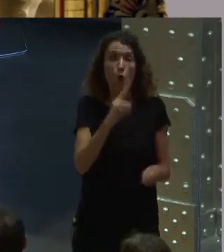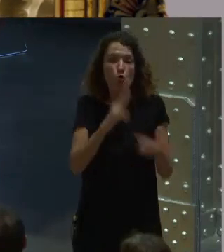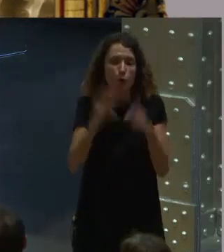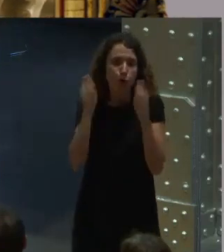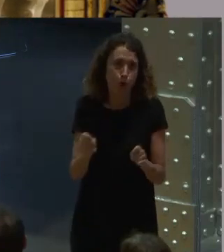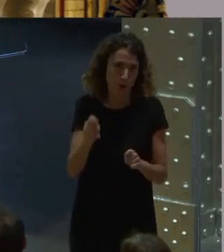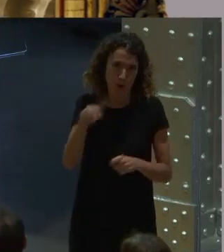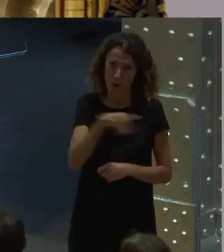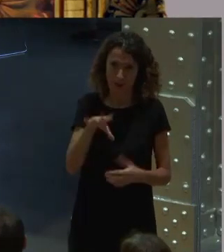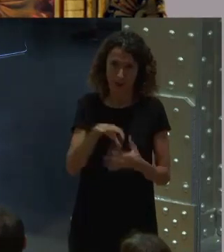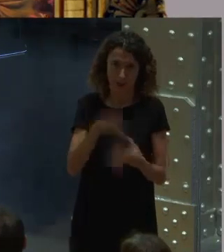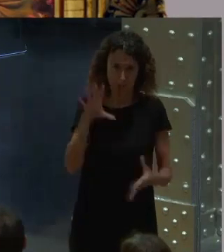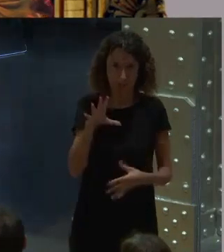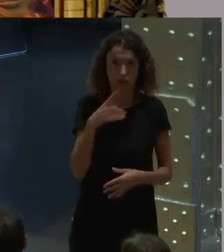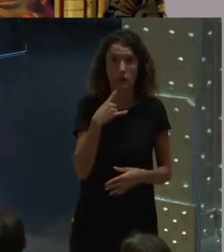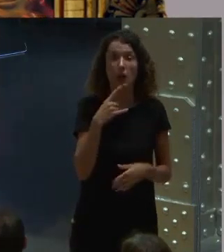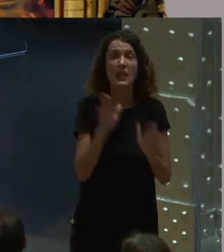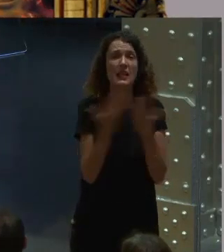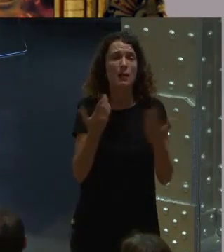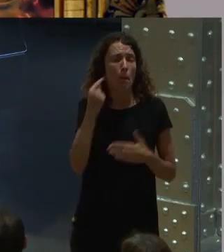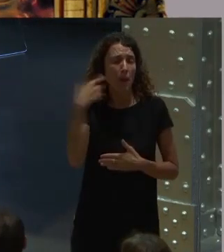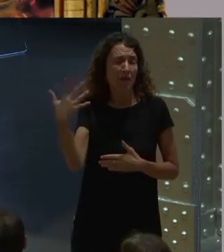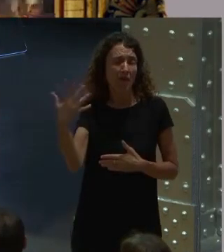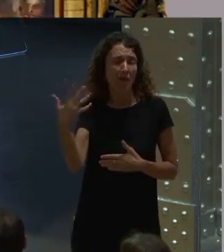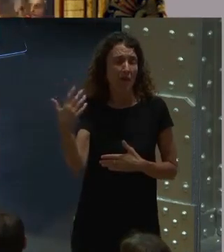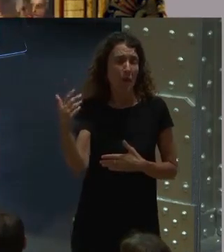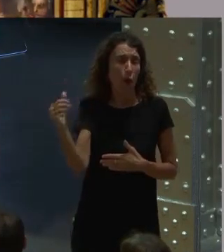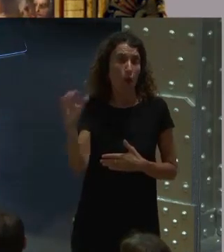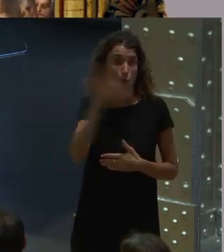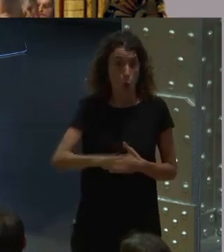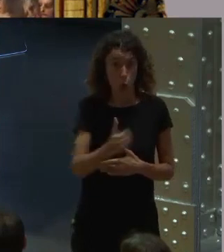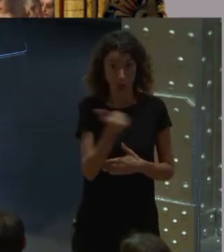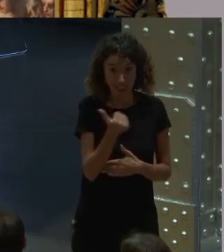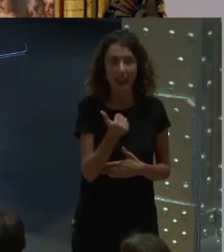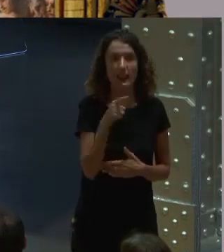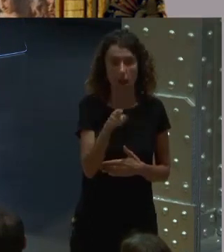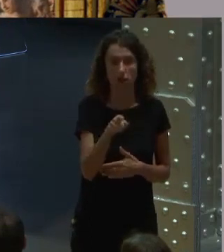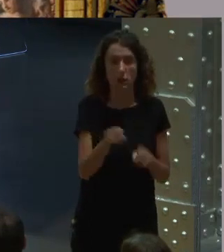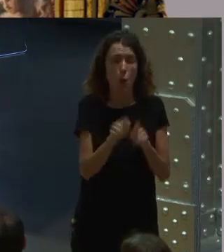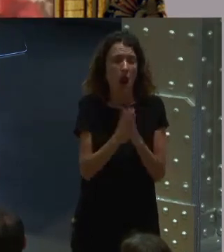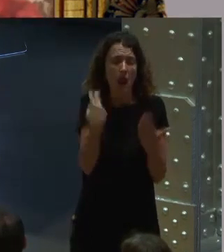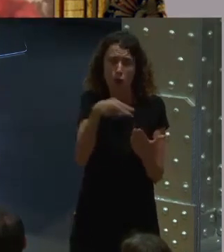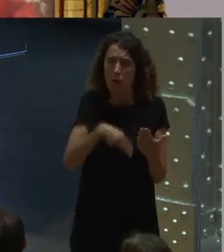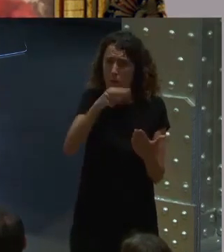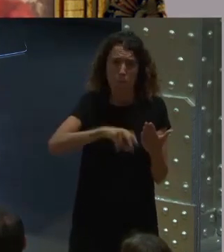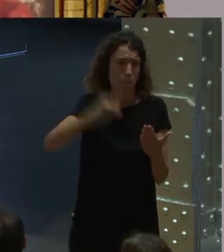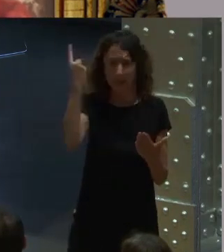así. Y no hay bestseller en el mundo occidental que haya tenido más